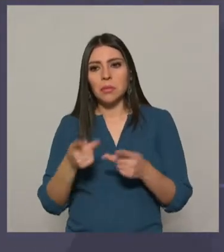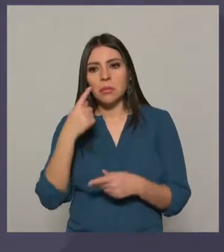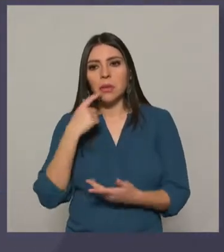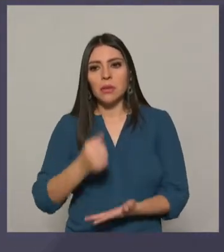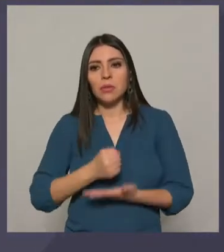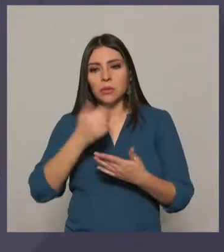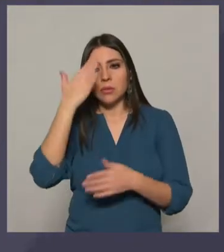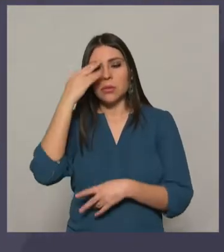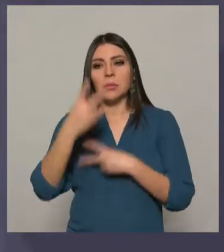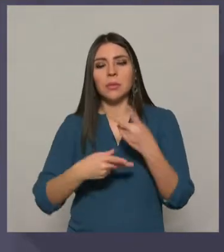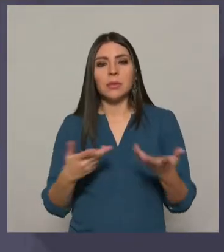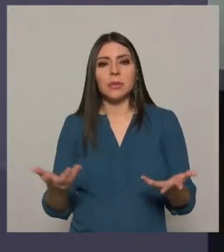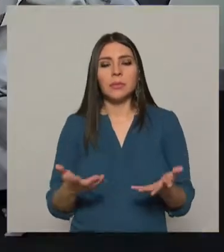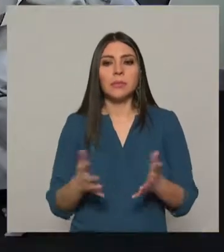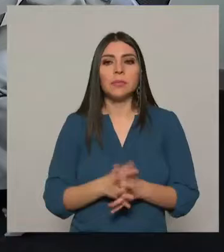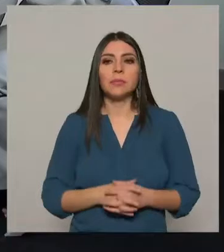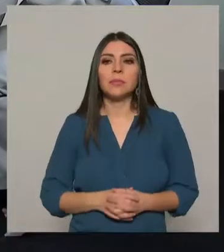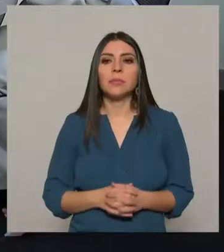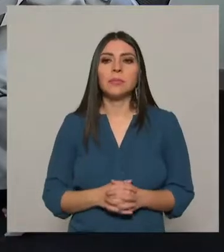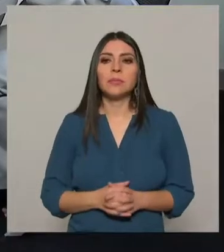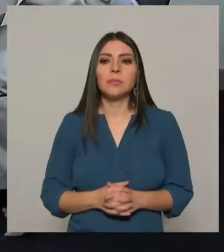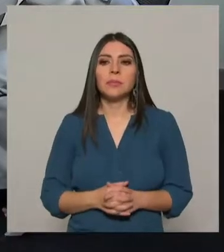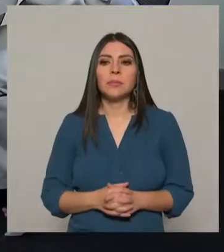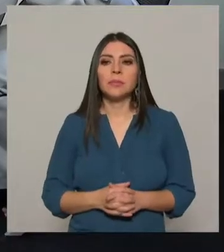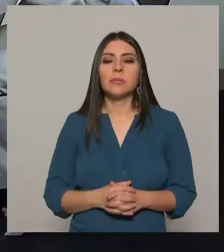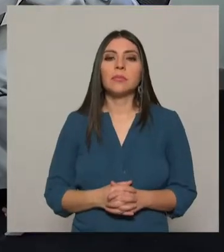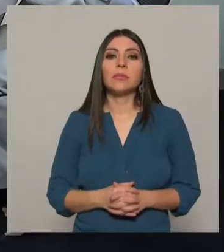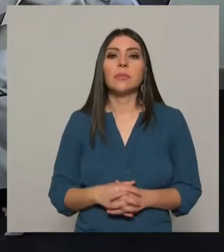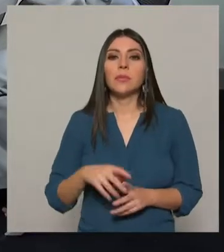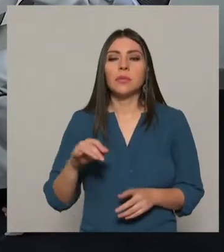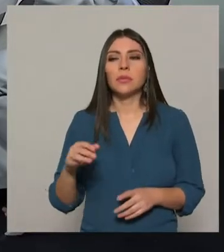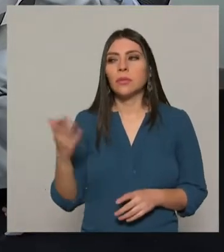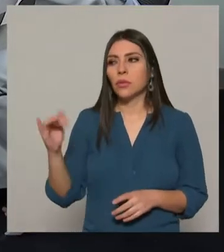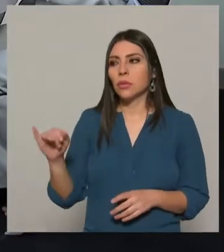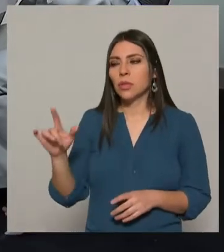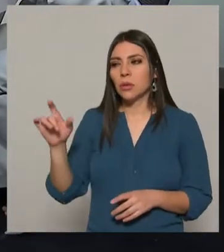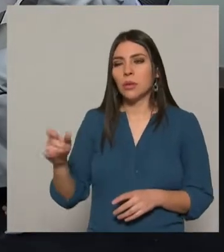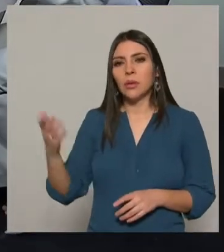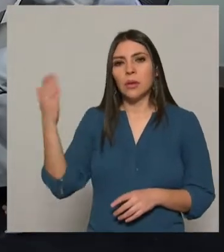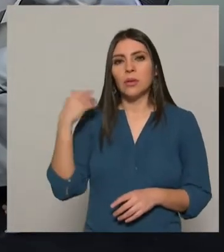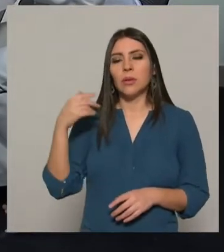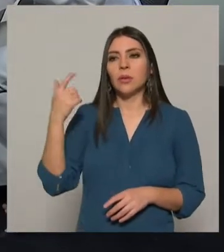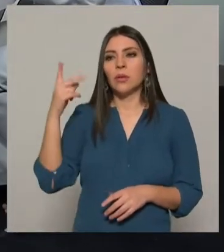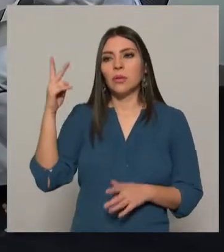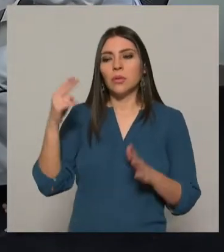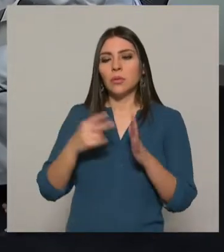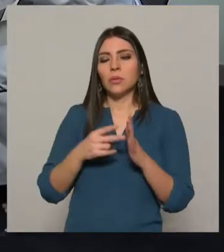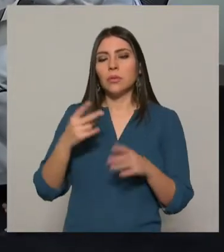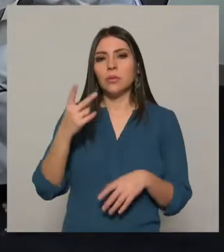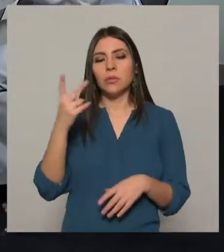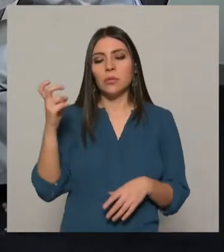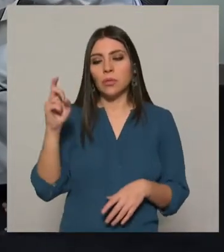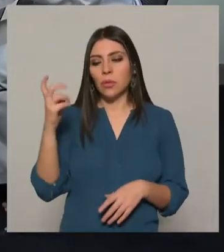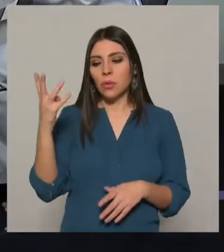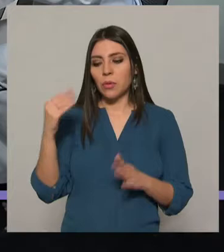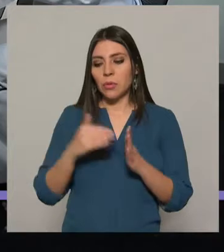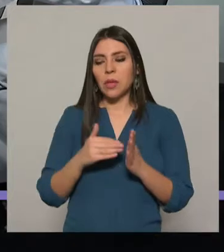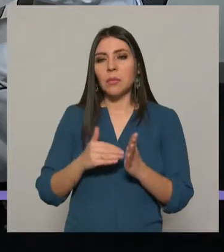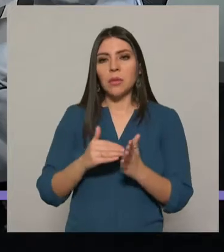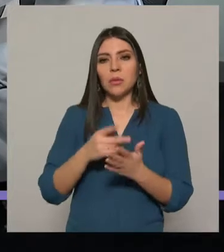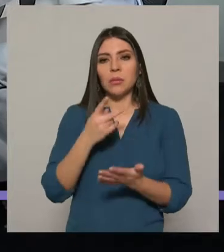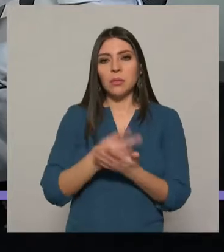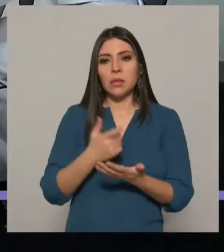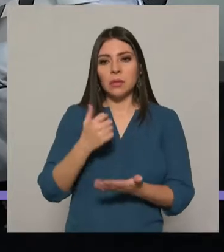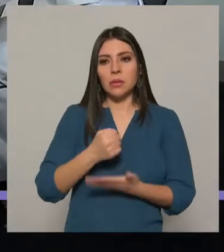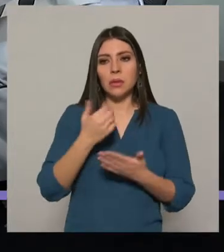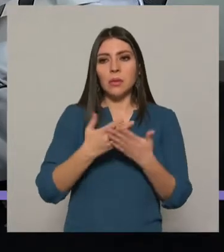presupuesto. José Luis Rodríguez, el 2019 fue 234,000 millones de pesos. Este año, 2020, ¿cuál